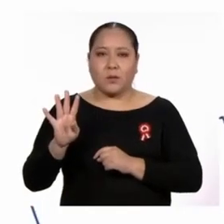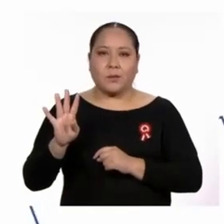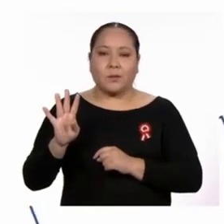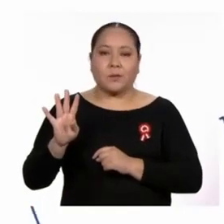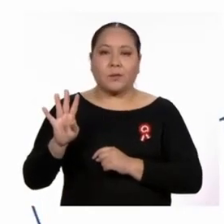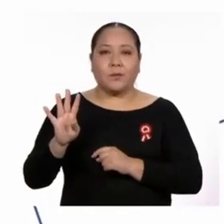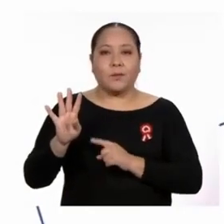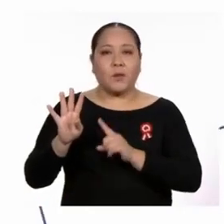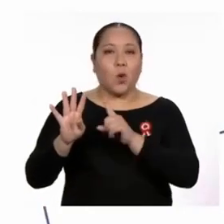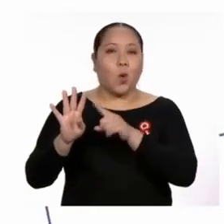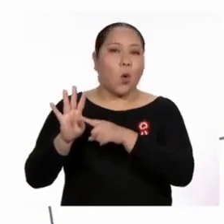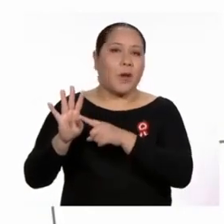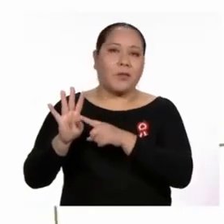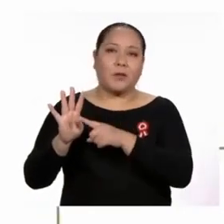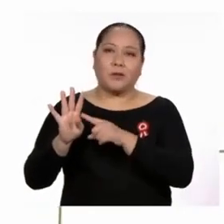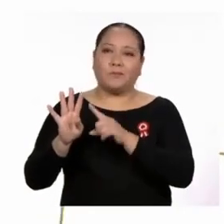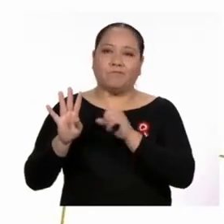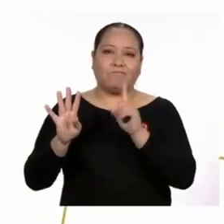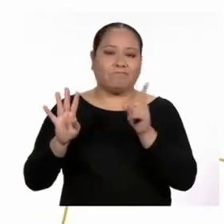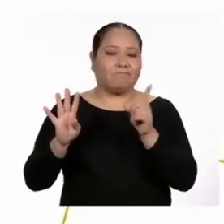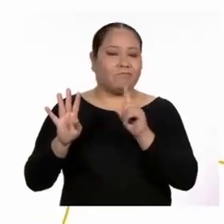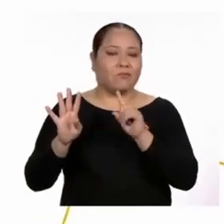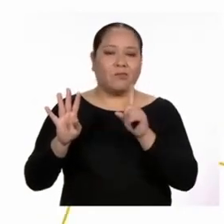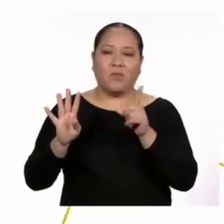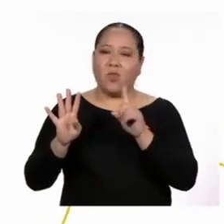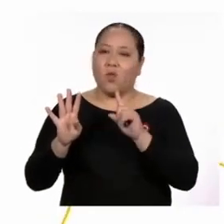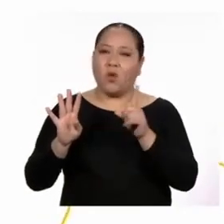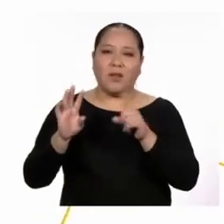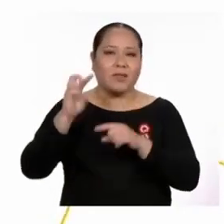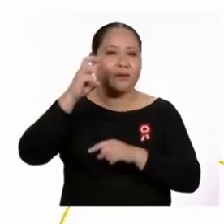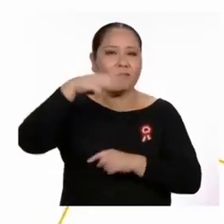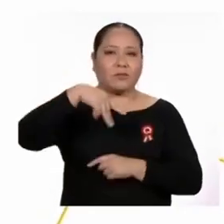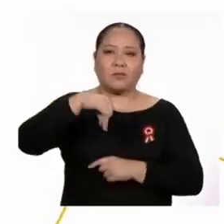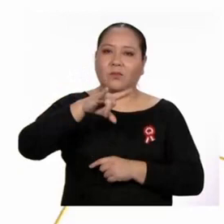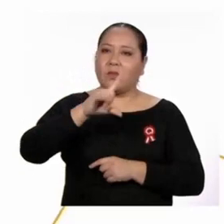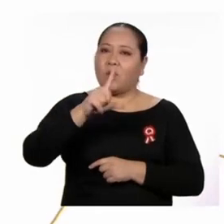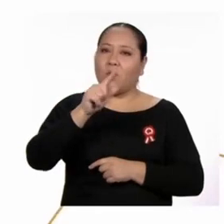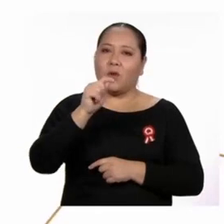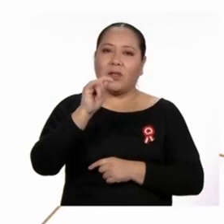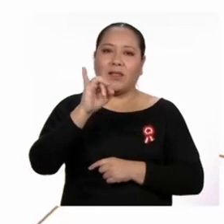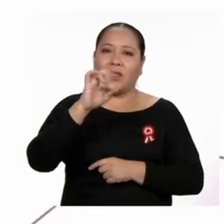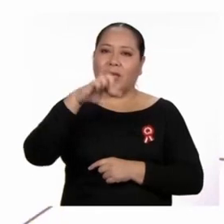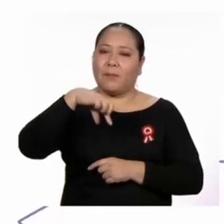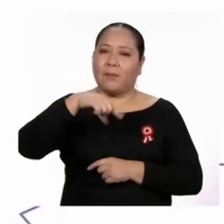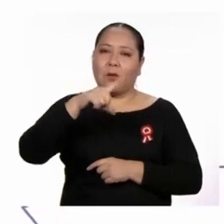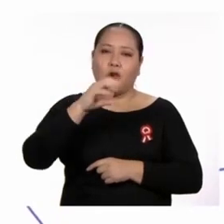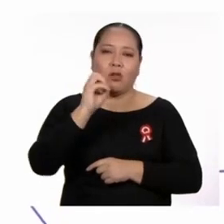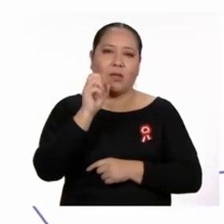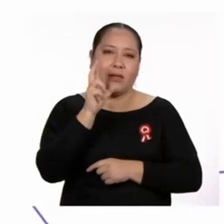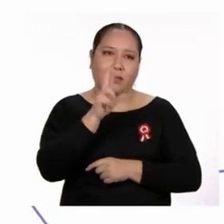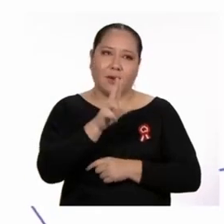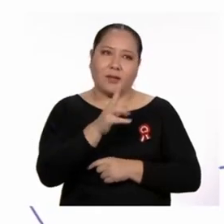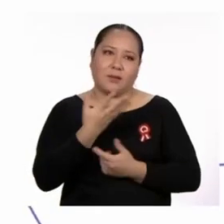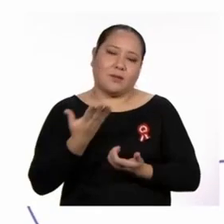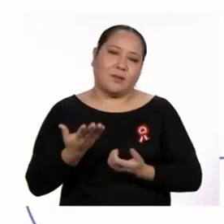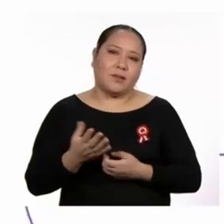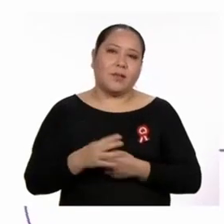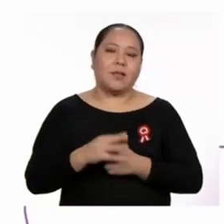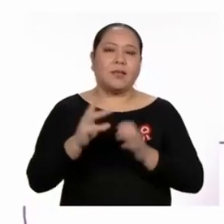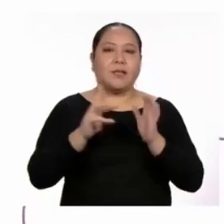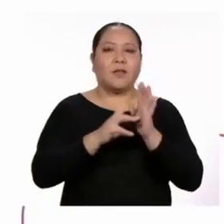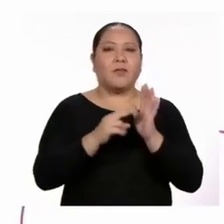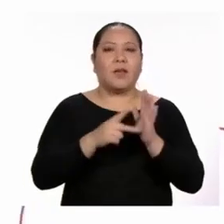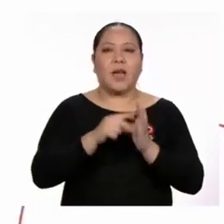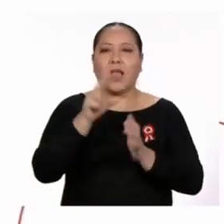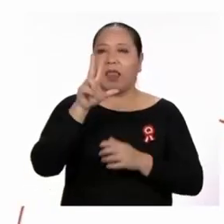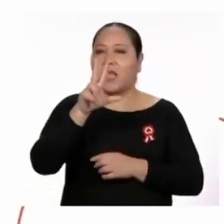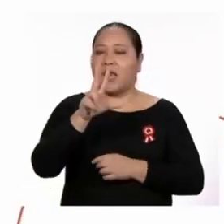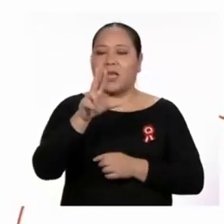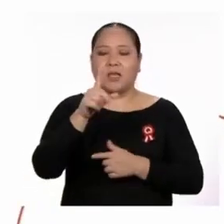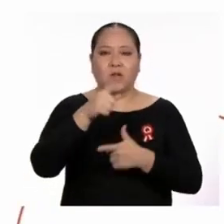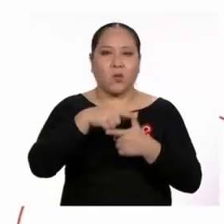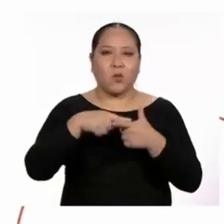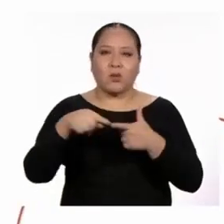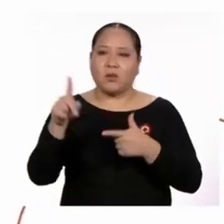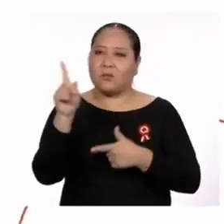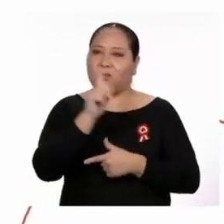4. Y 4, como sabemos, no es múltiplo de 3. Así que el 3 como